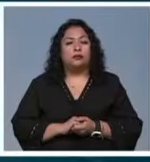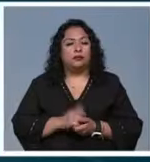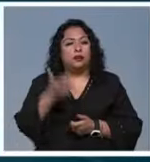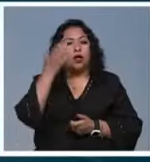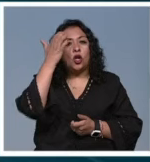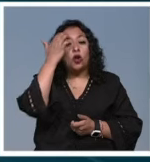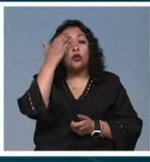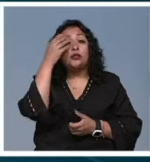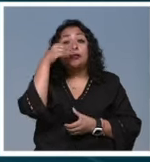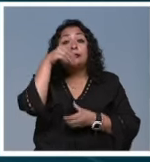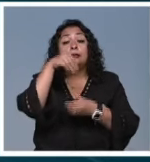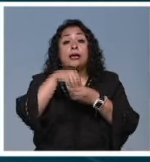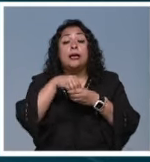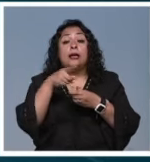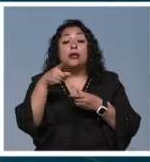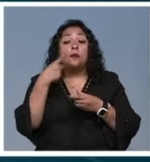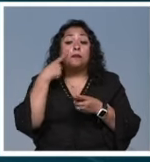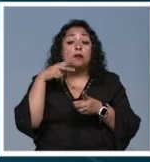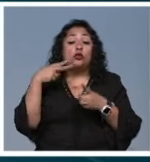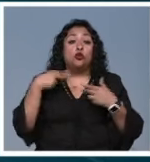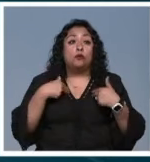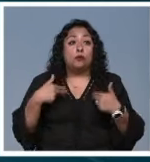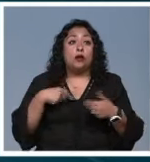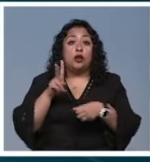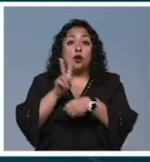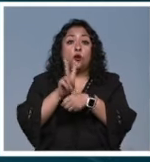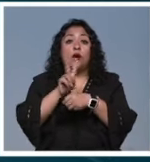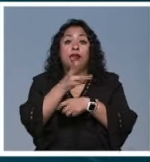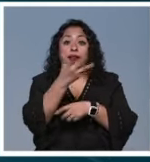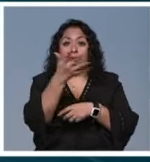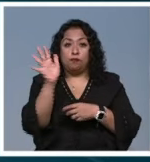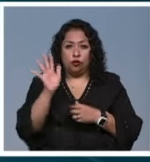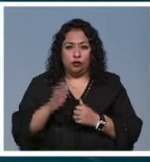Conozcamos ahora los secretos y el lado humano de los guardianes del bosque.